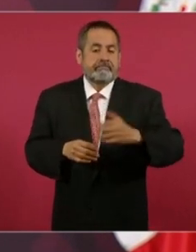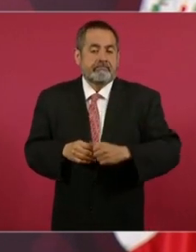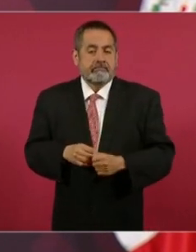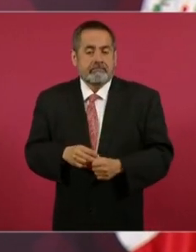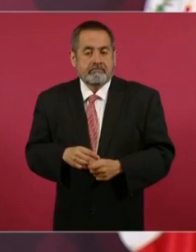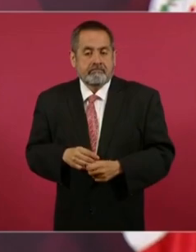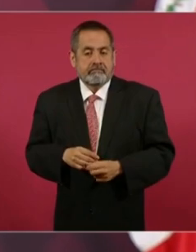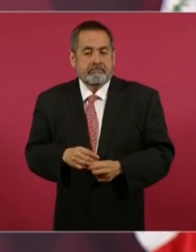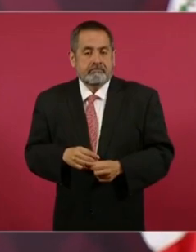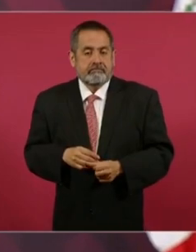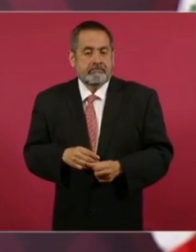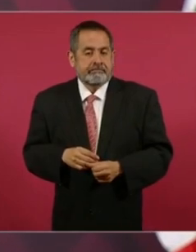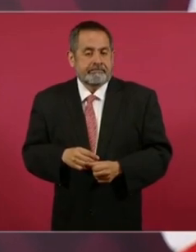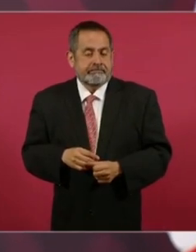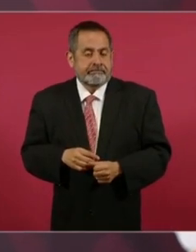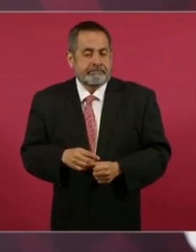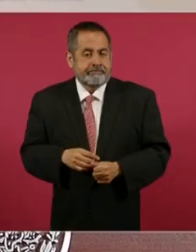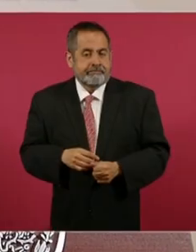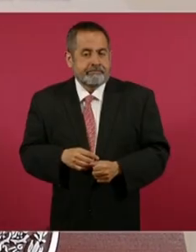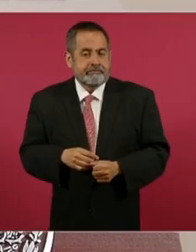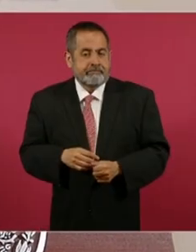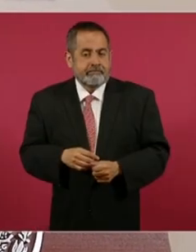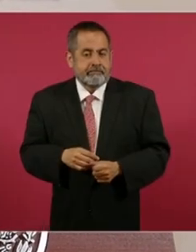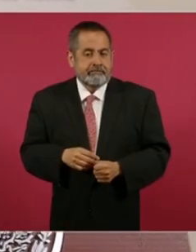es que